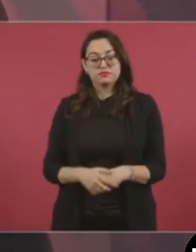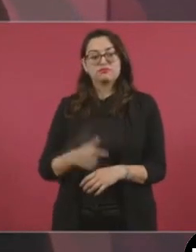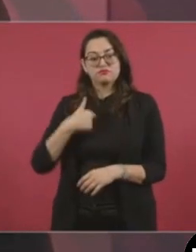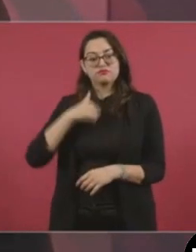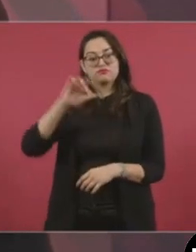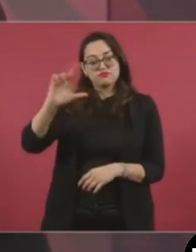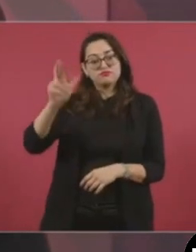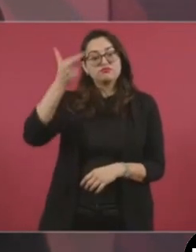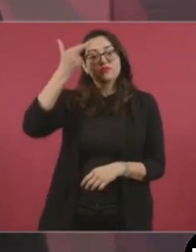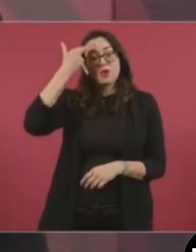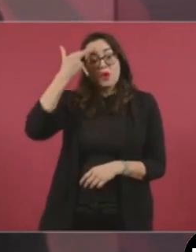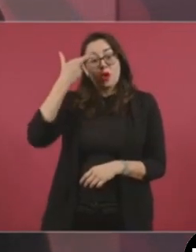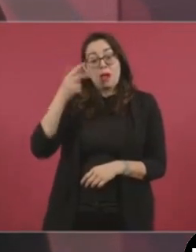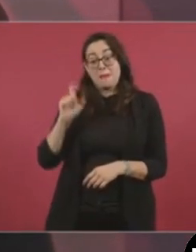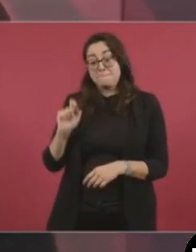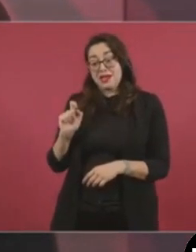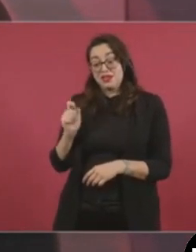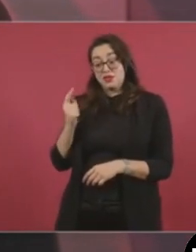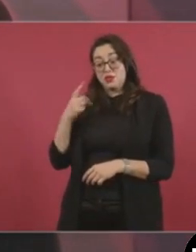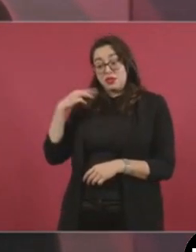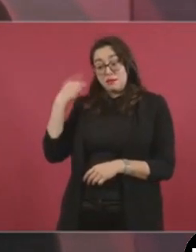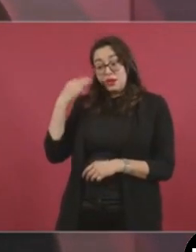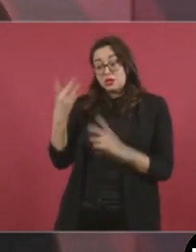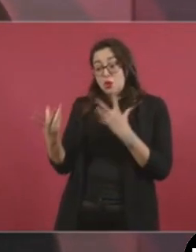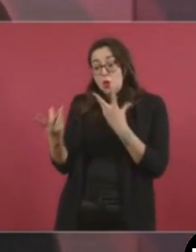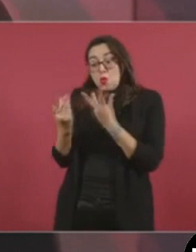él el 21 de marzo.